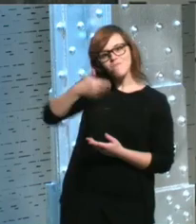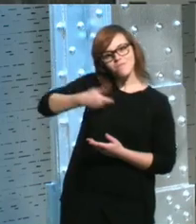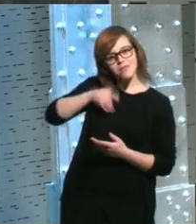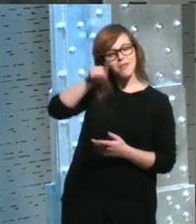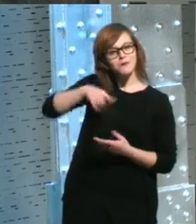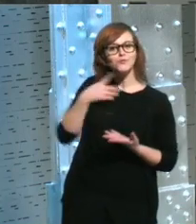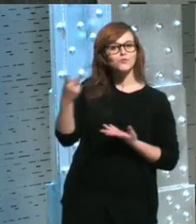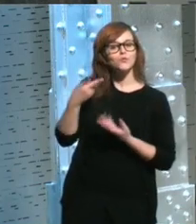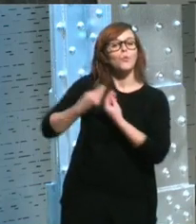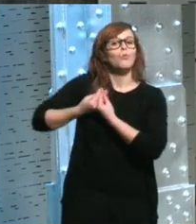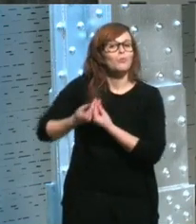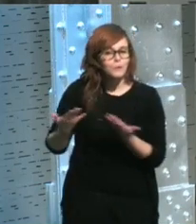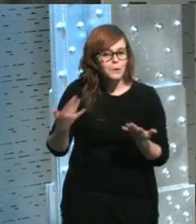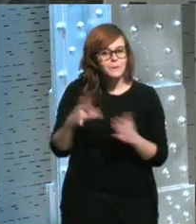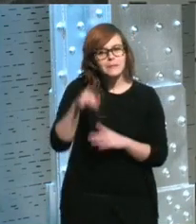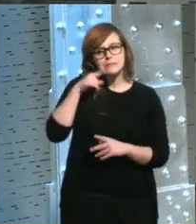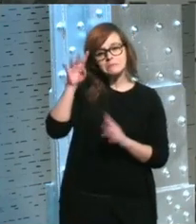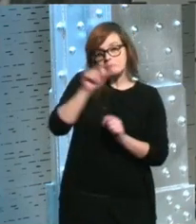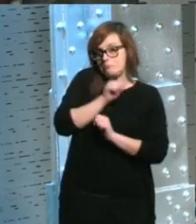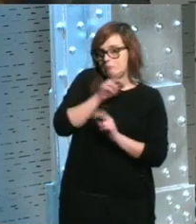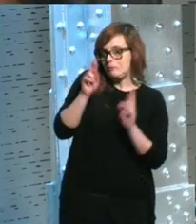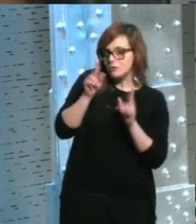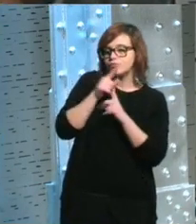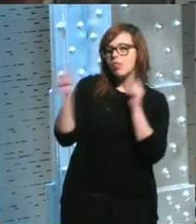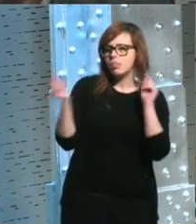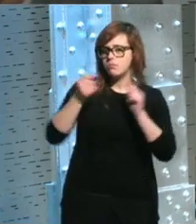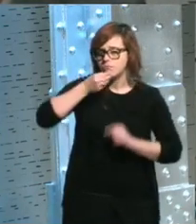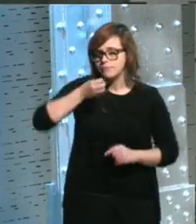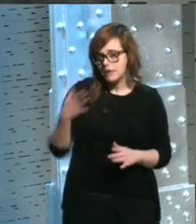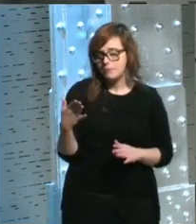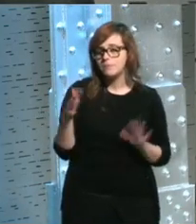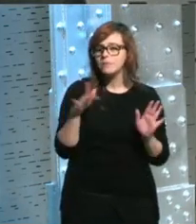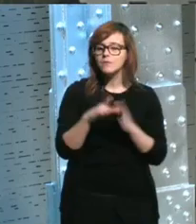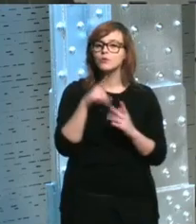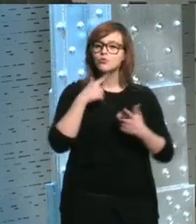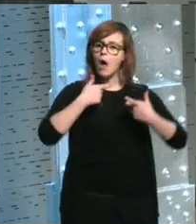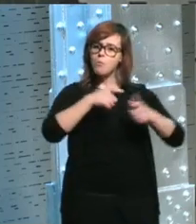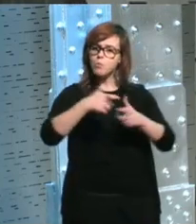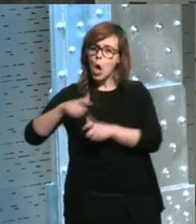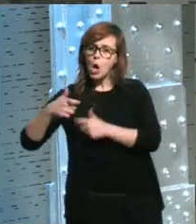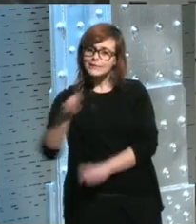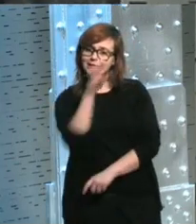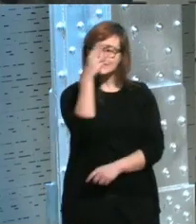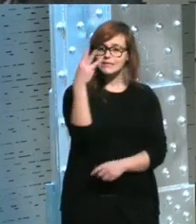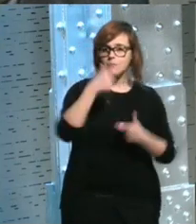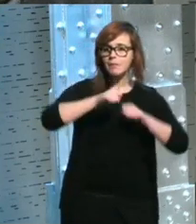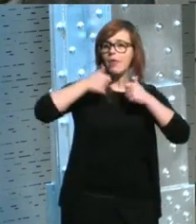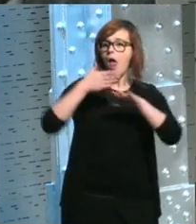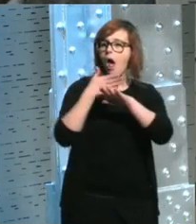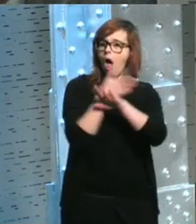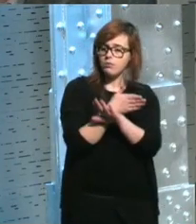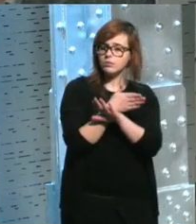espero que hagamos un buen debate. Pero yo quiero contaros algunas cosas antes de empezar con los 3 bloques. Vamos a hablar